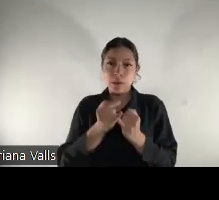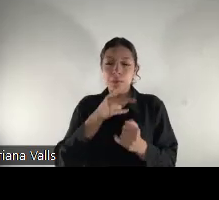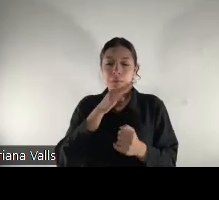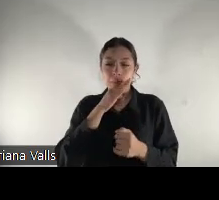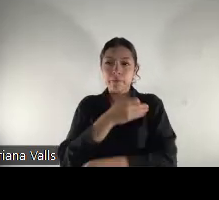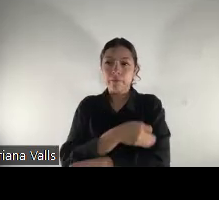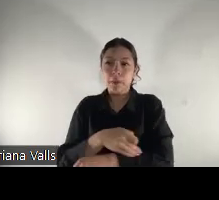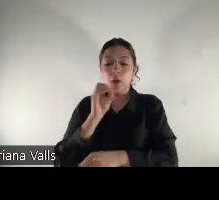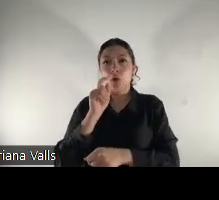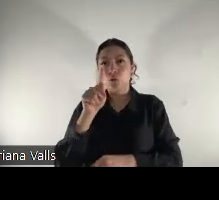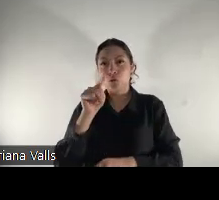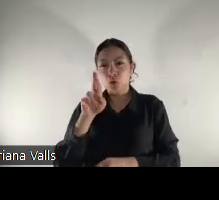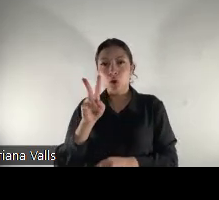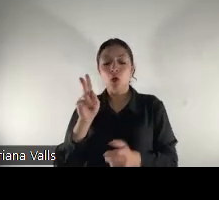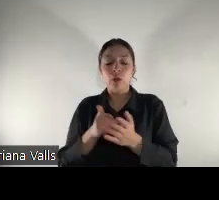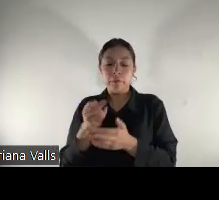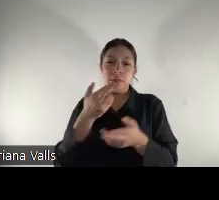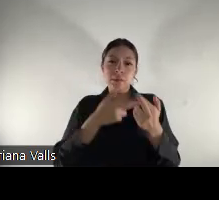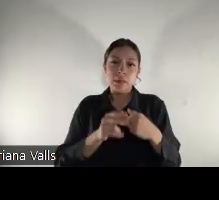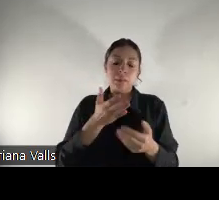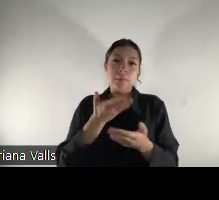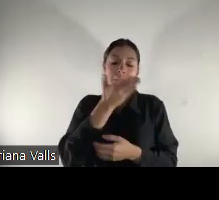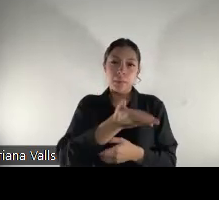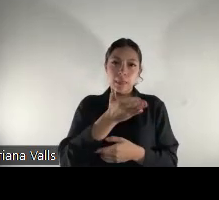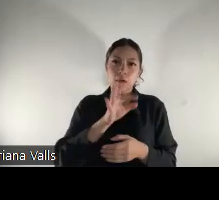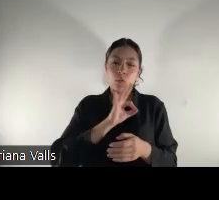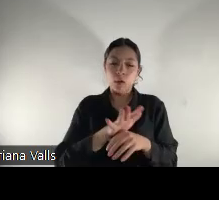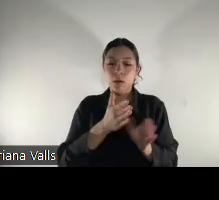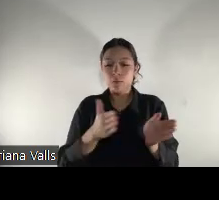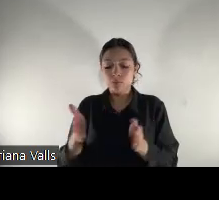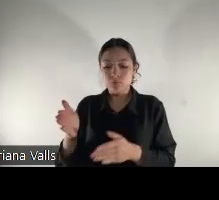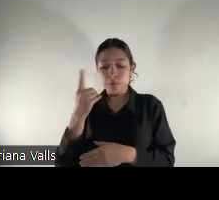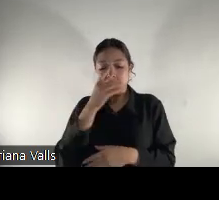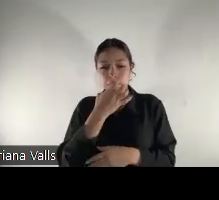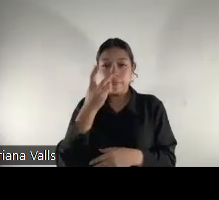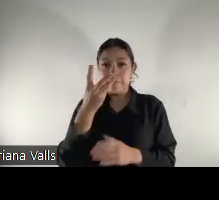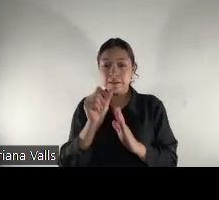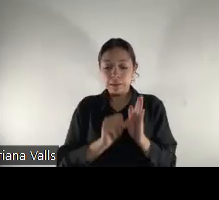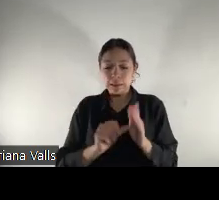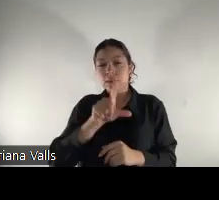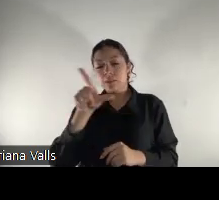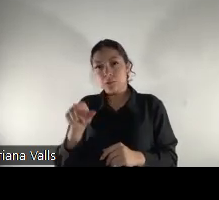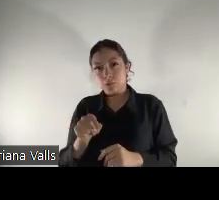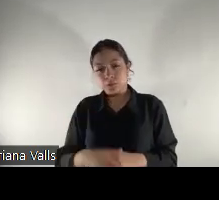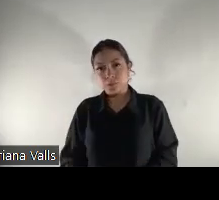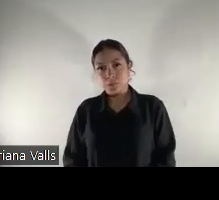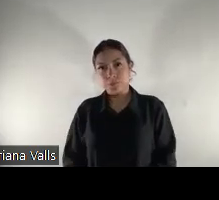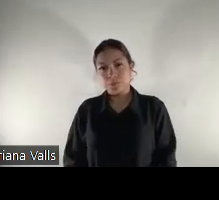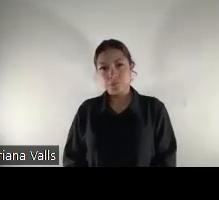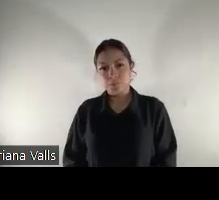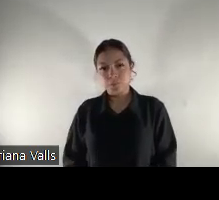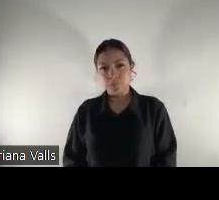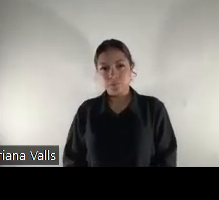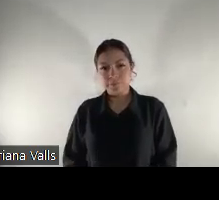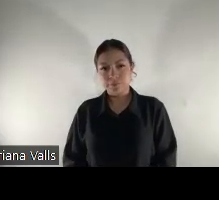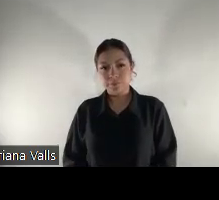tutores volver a solicitar el proceso de detección dentro de los 3 meses posteriores.